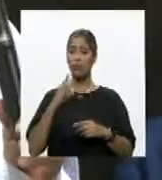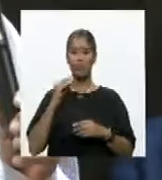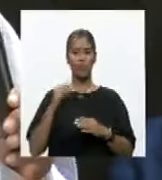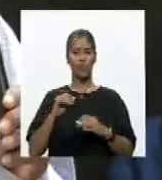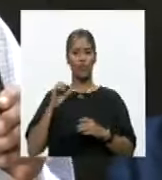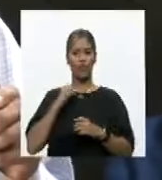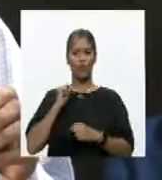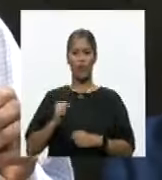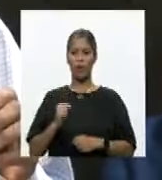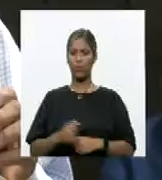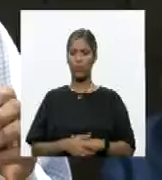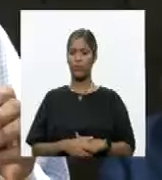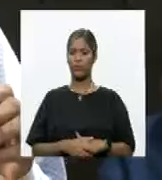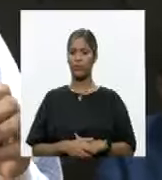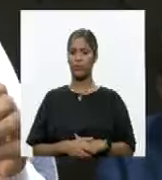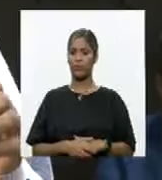altísimo.